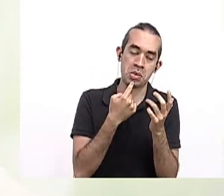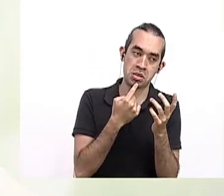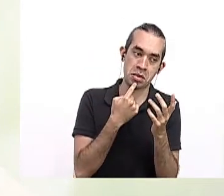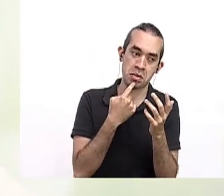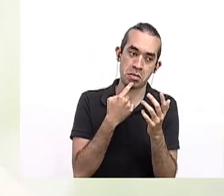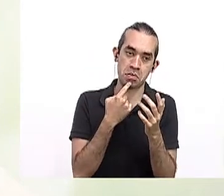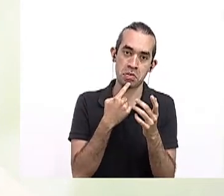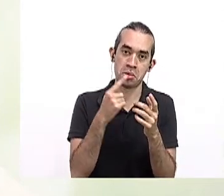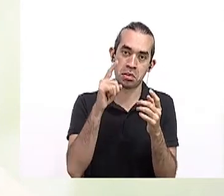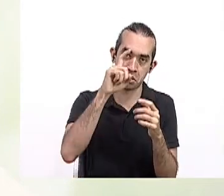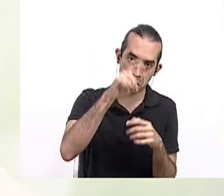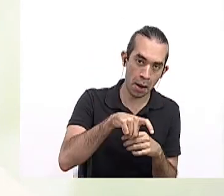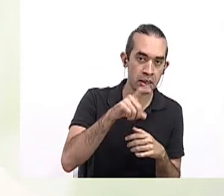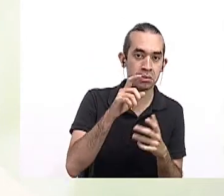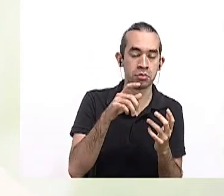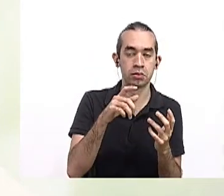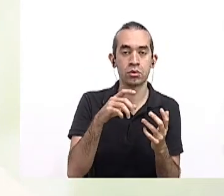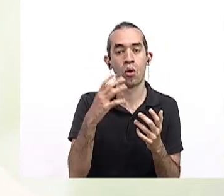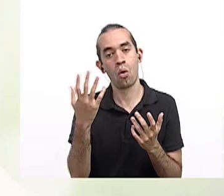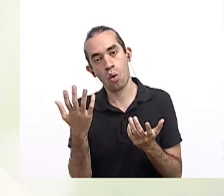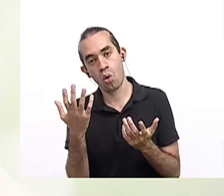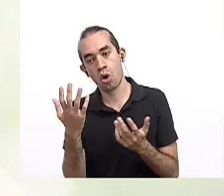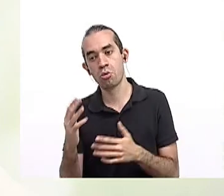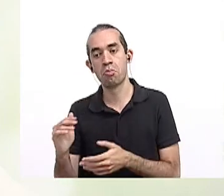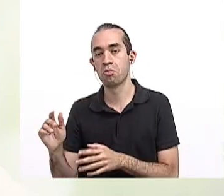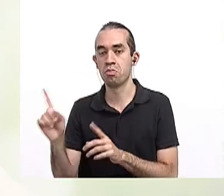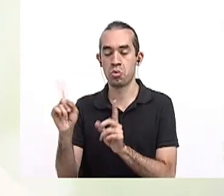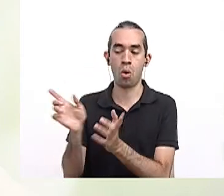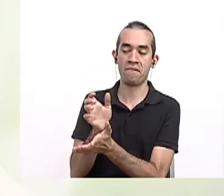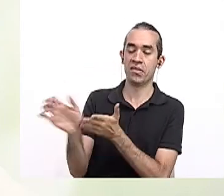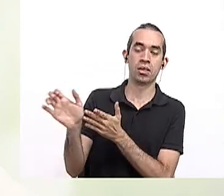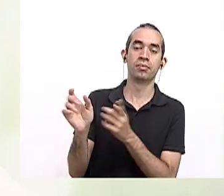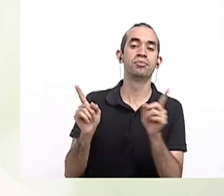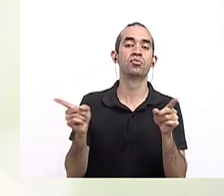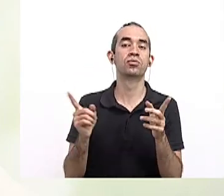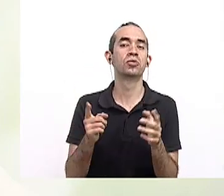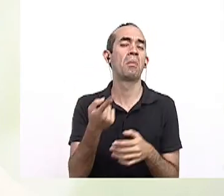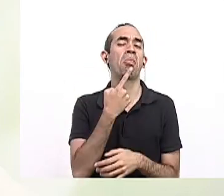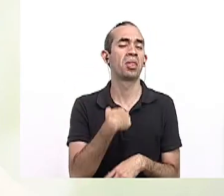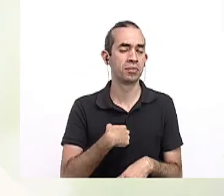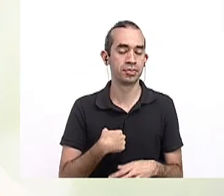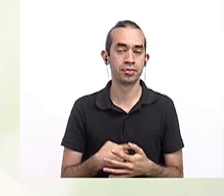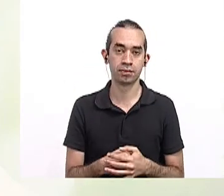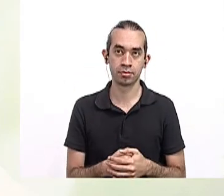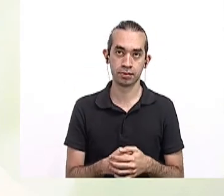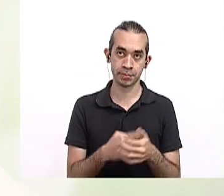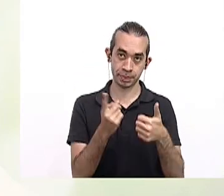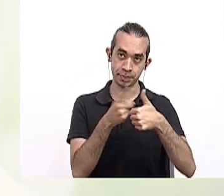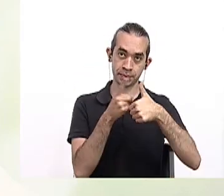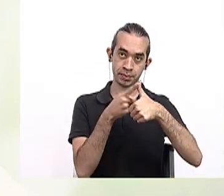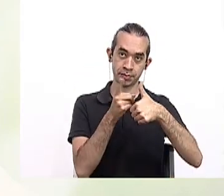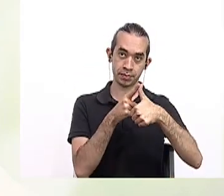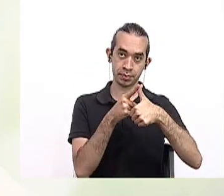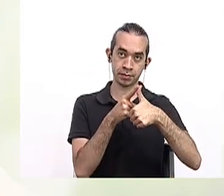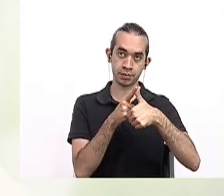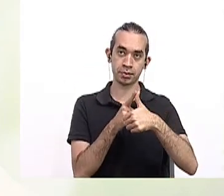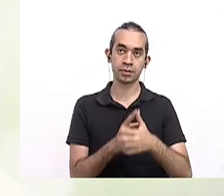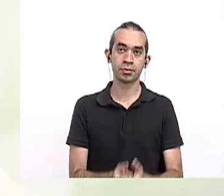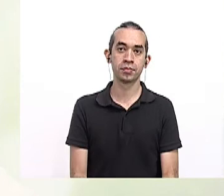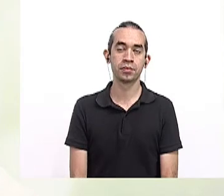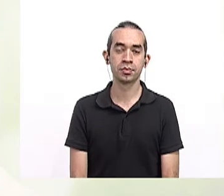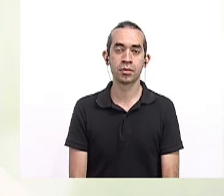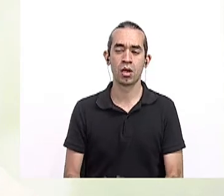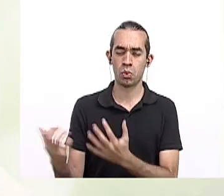a desarrollar o acciones que debemos disminuir vamos con la primera reducción drástica